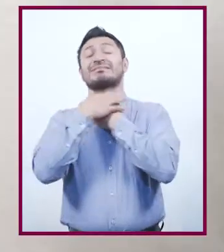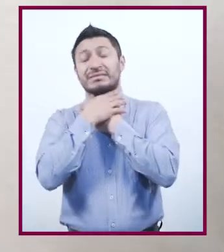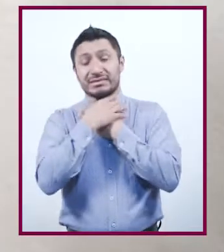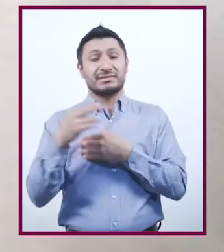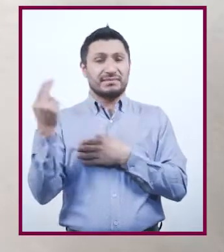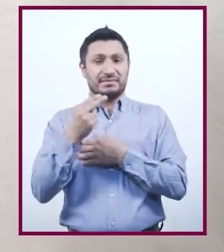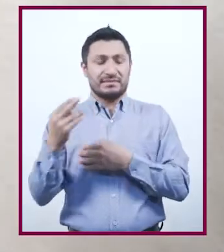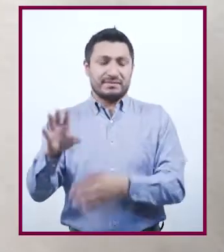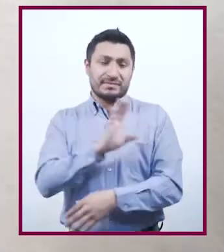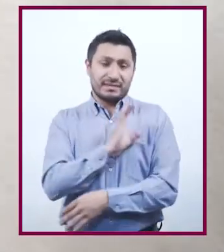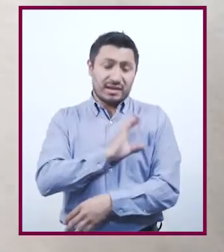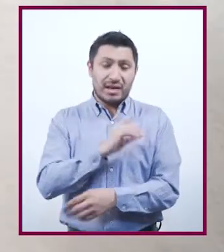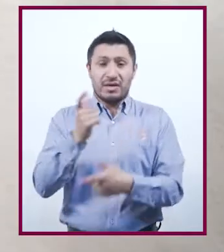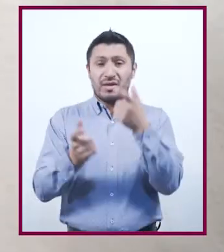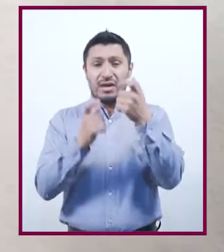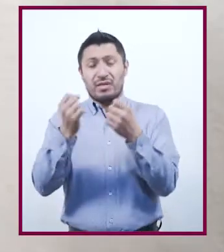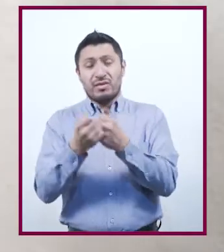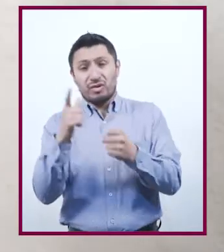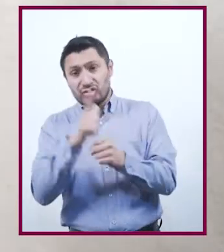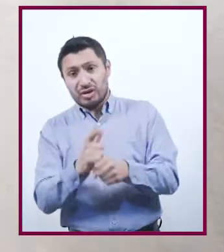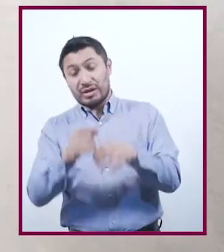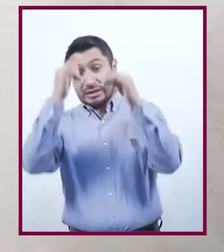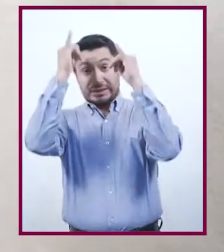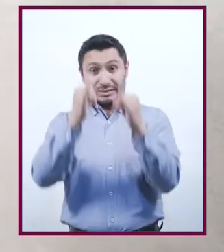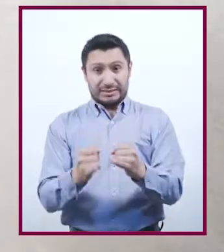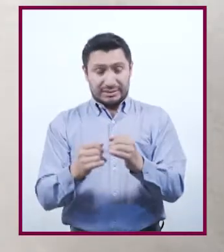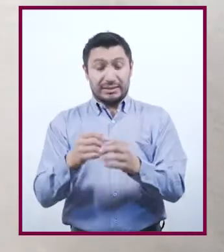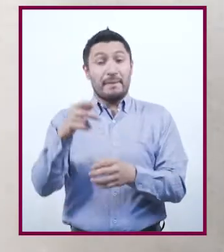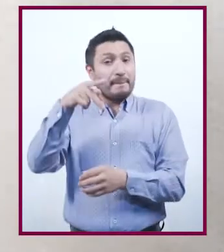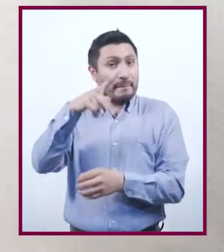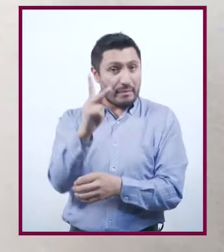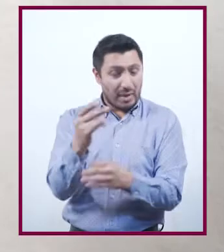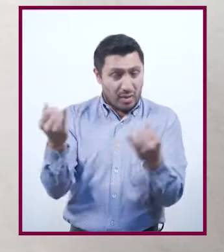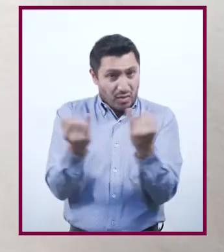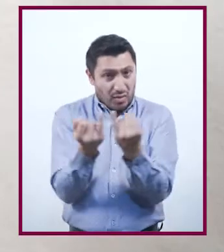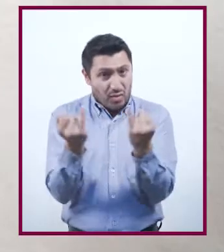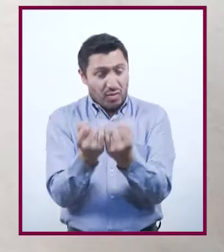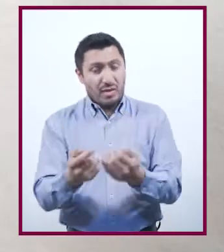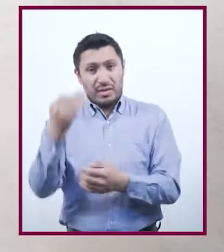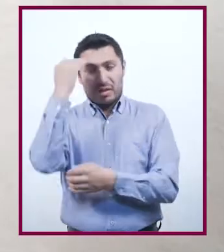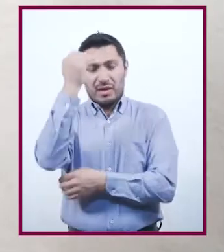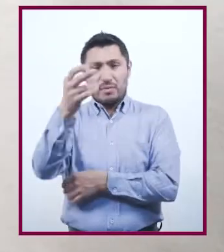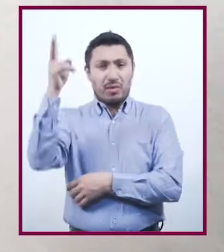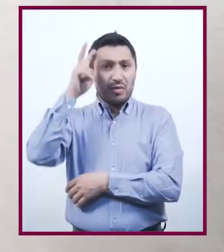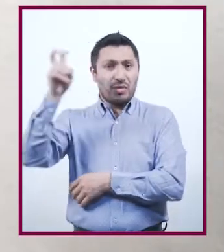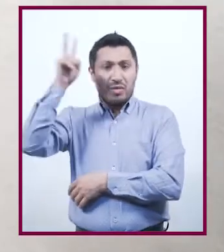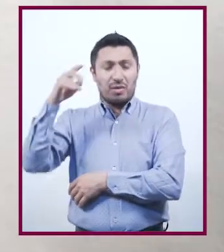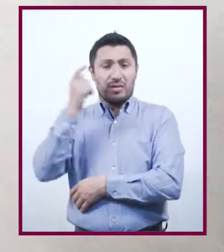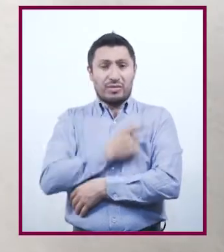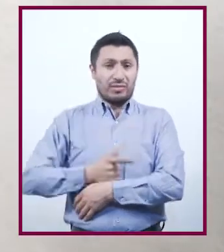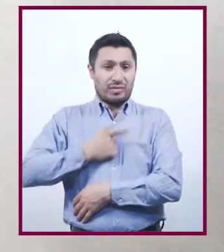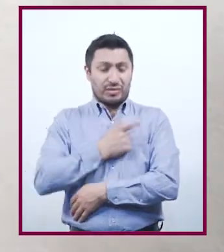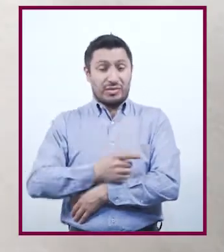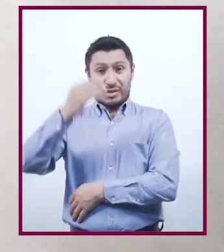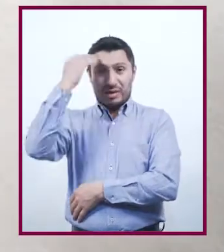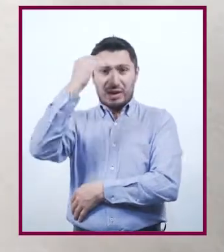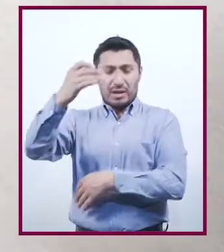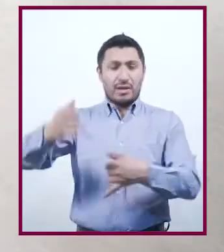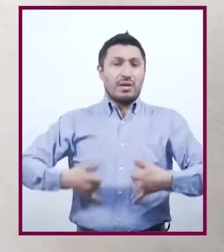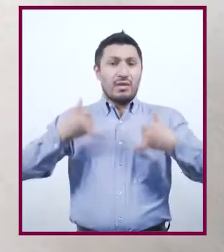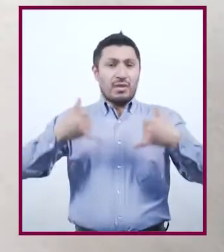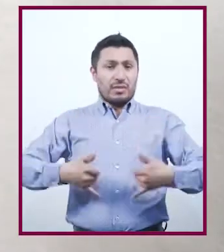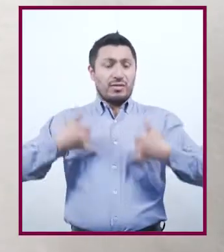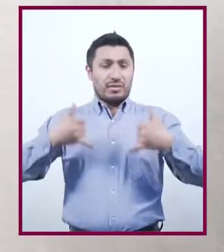afectivas, económicas, sociales y de identidad. Pero también es un periodo para soñar y disfrutar. Es la etapa de la